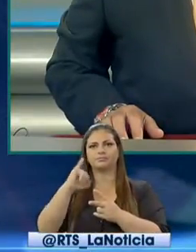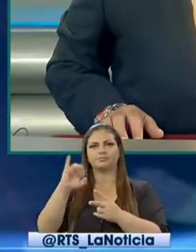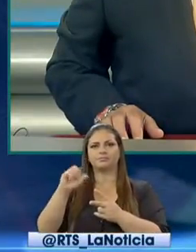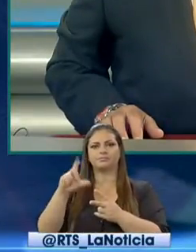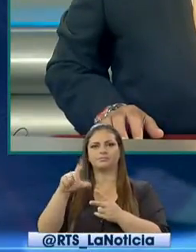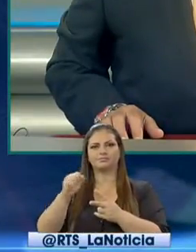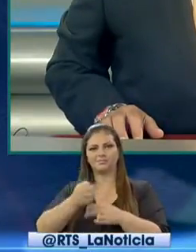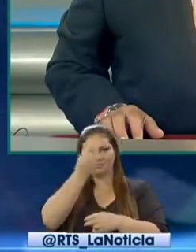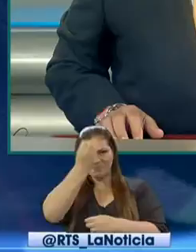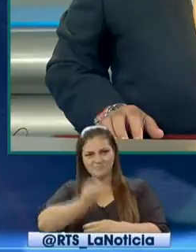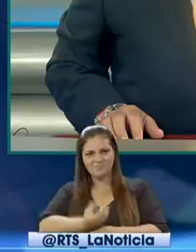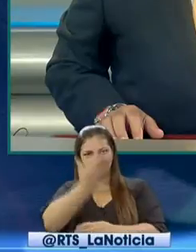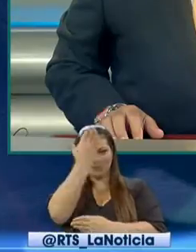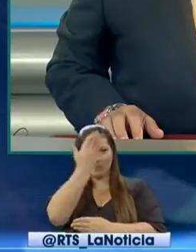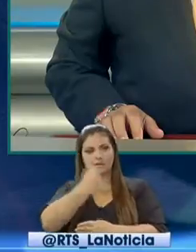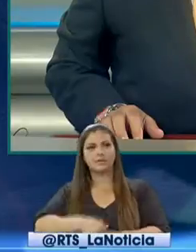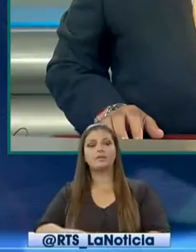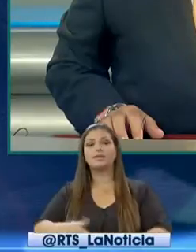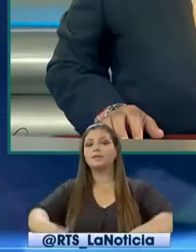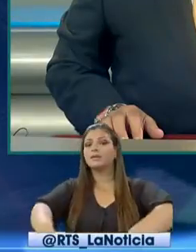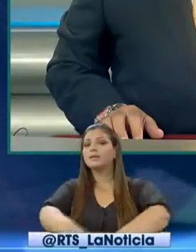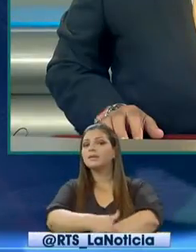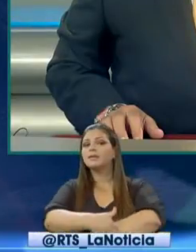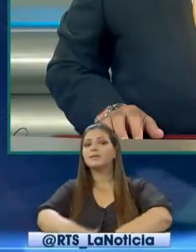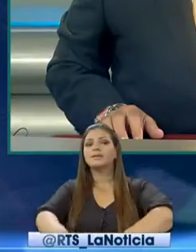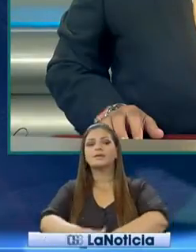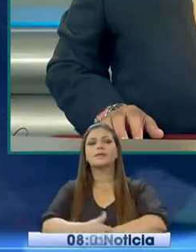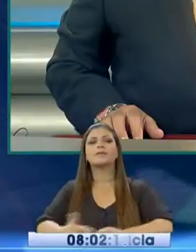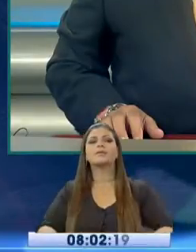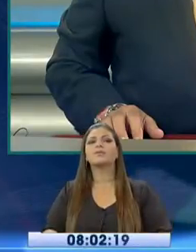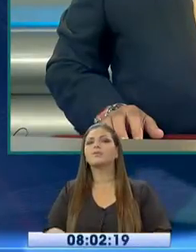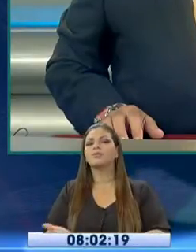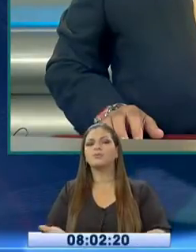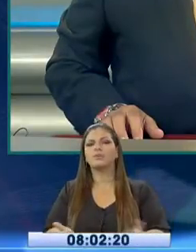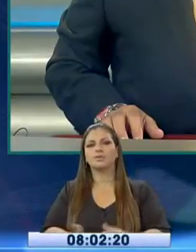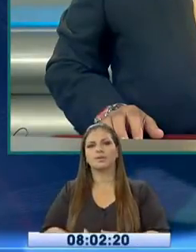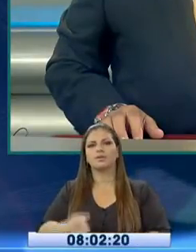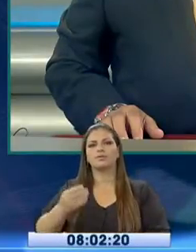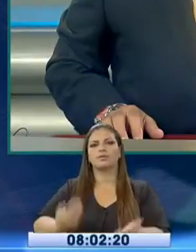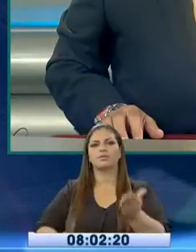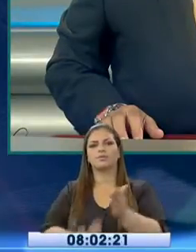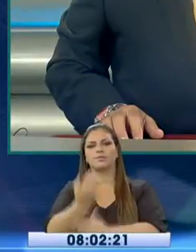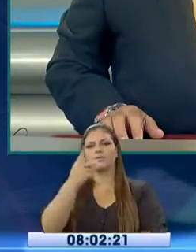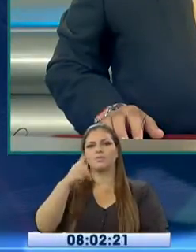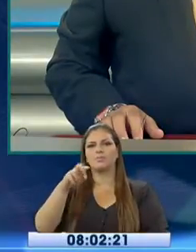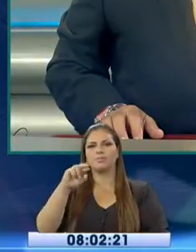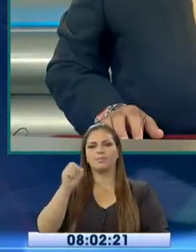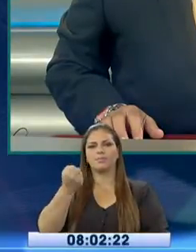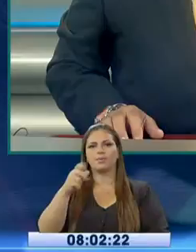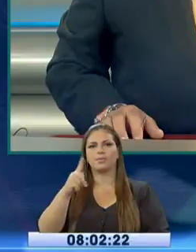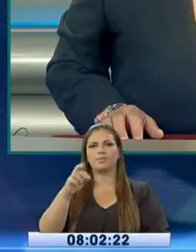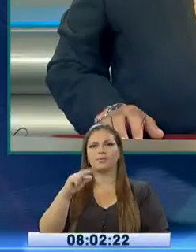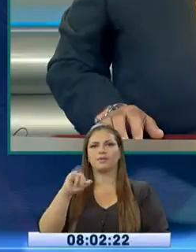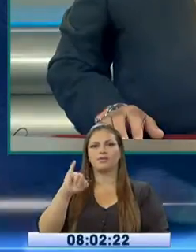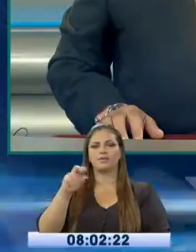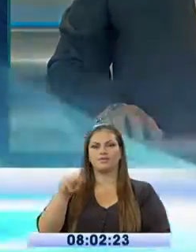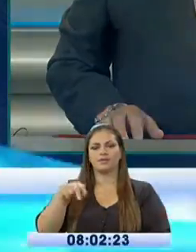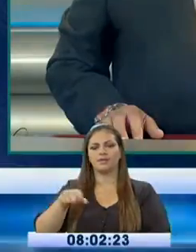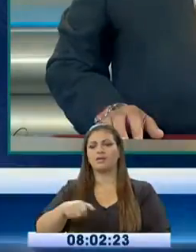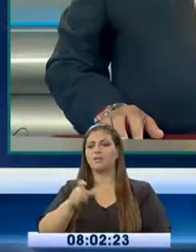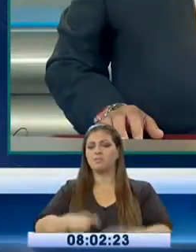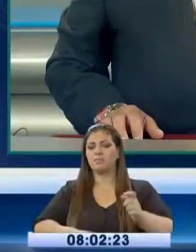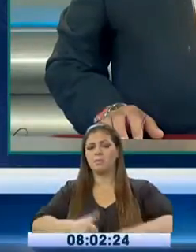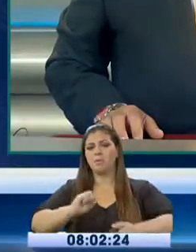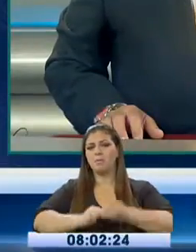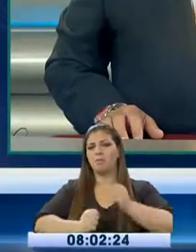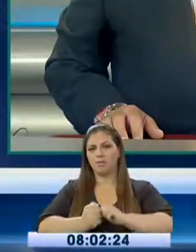Muy buenos días, estamos en la lámina 3 de Nueva Prosperina y vamos a darle a conocer algunos problemas que tienen los habitantes de este sector